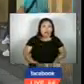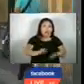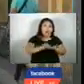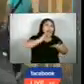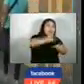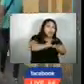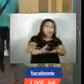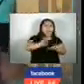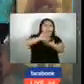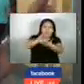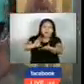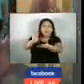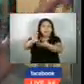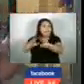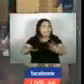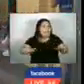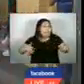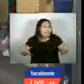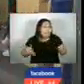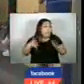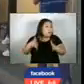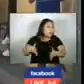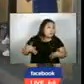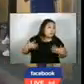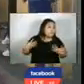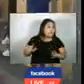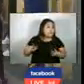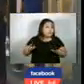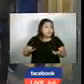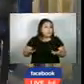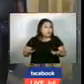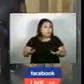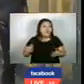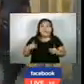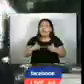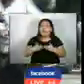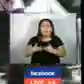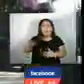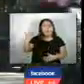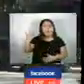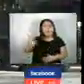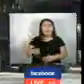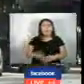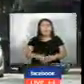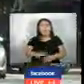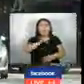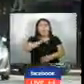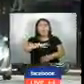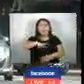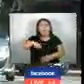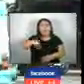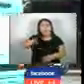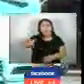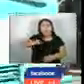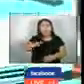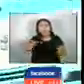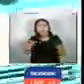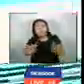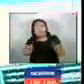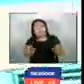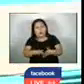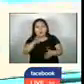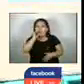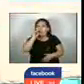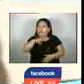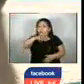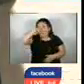aumento y lo demás queda ahí en espera, es lo que ha pasado antes. Pero los empresarios de transporte enfatizan que